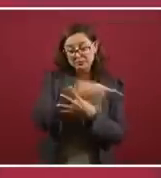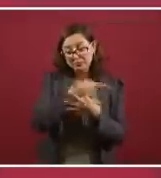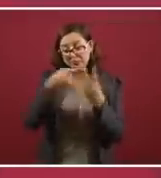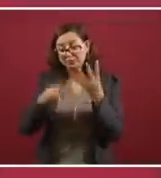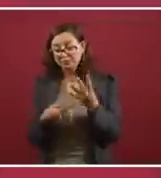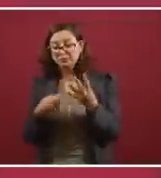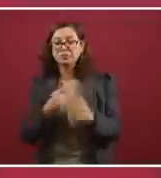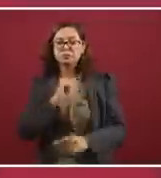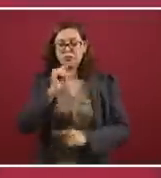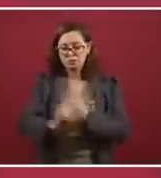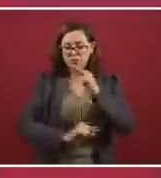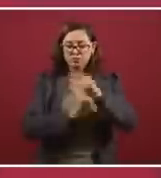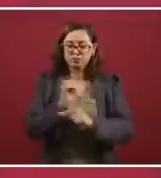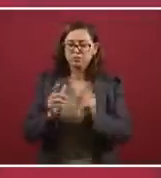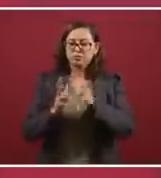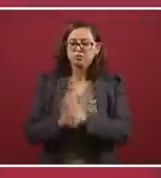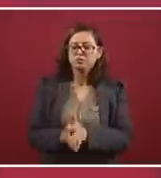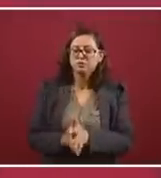creciendo